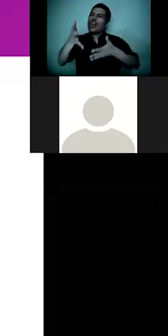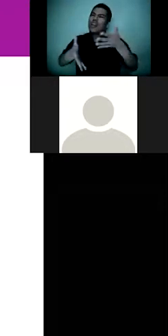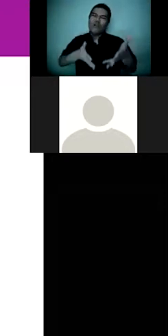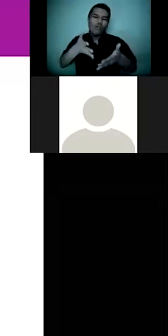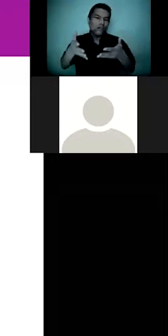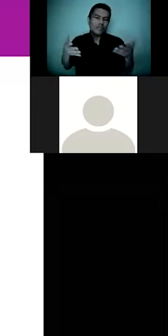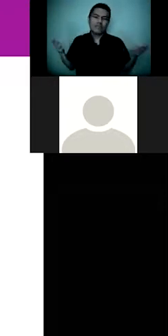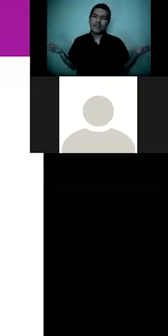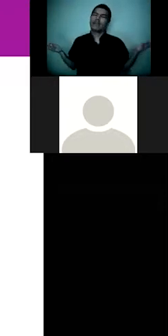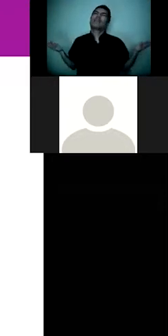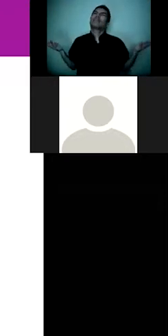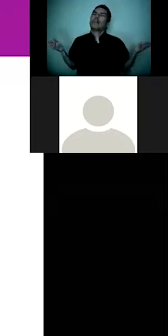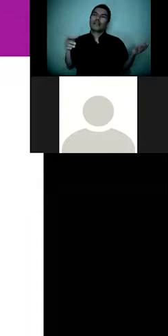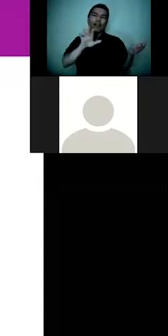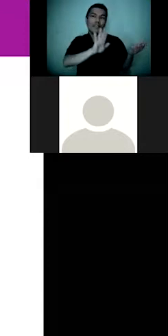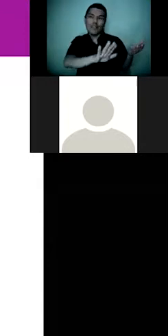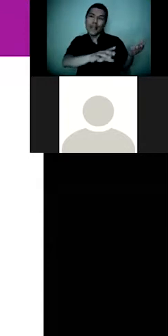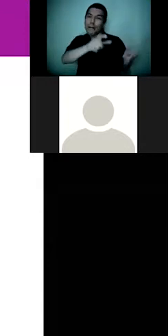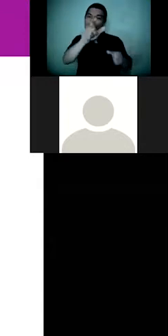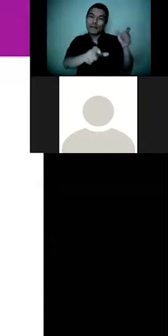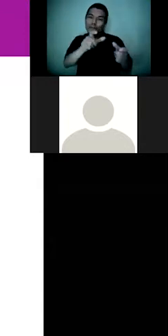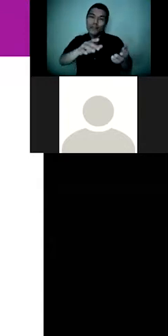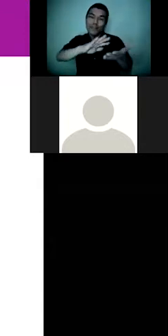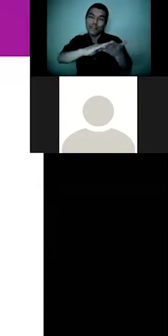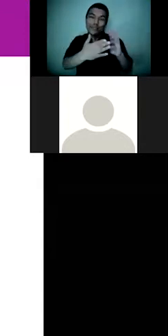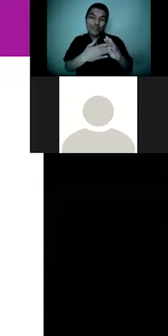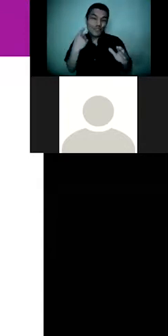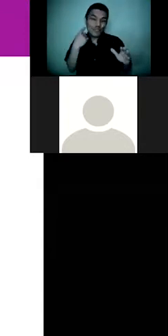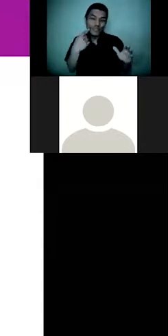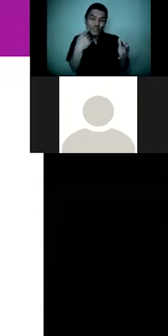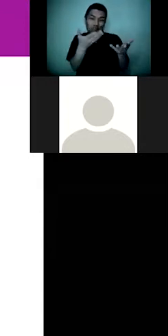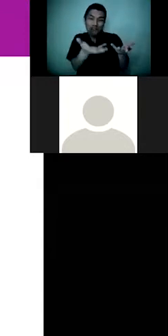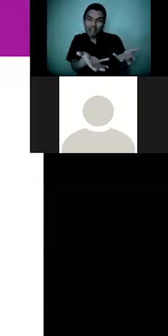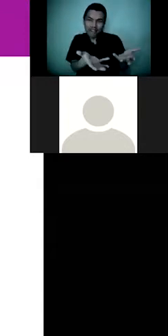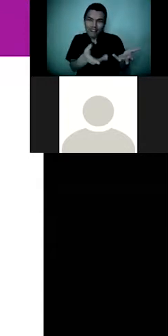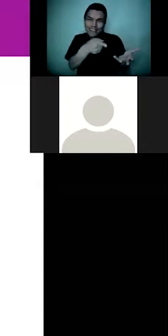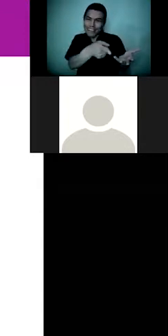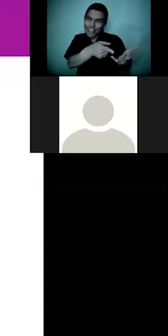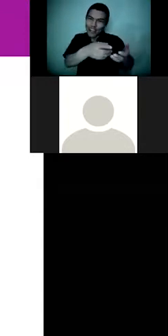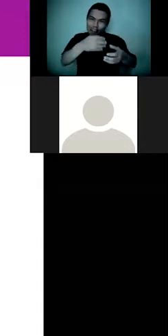investigador, investigó mucho la lengua de señas, y esa es la persona